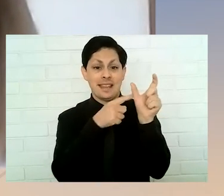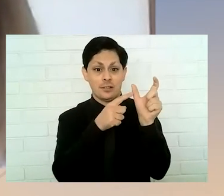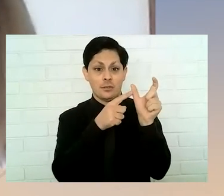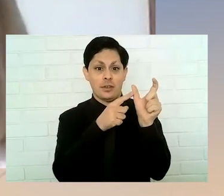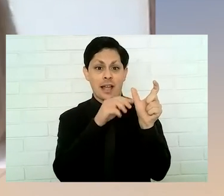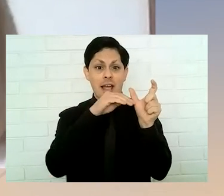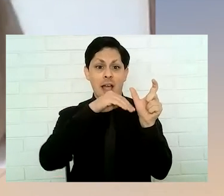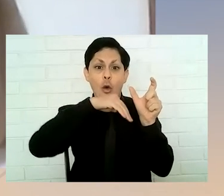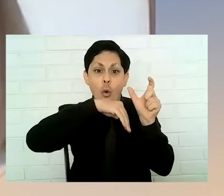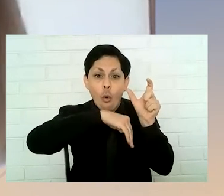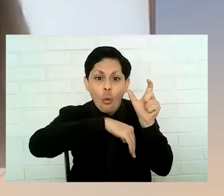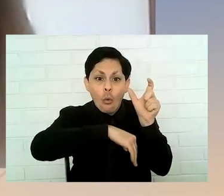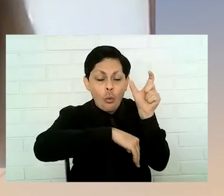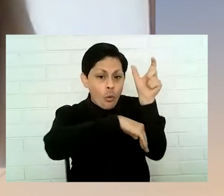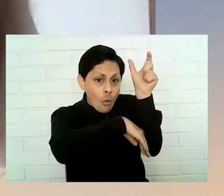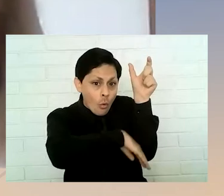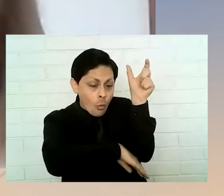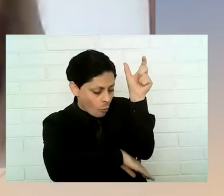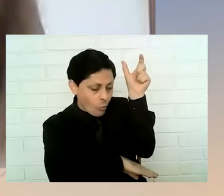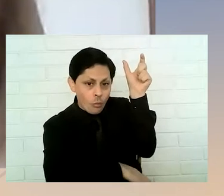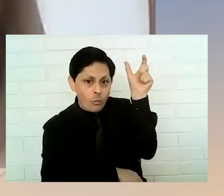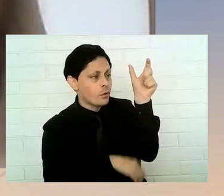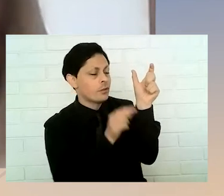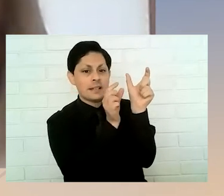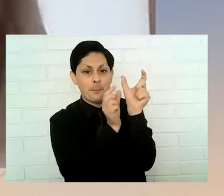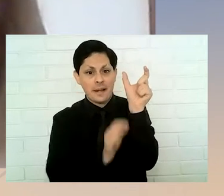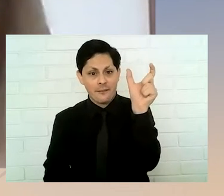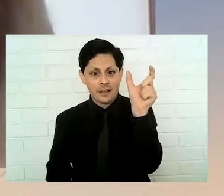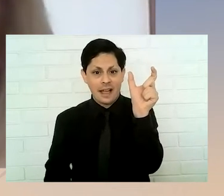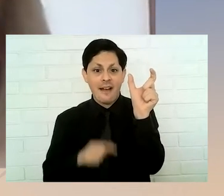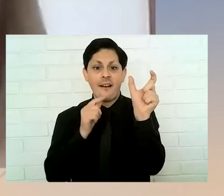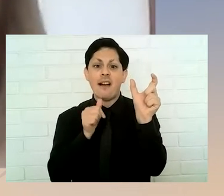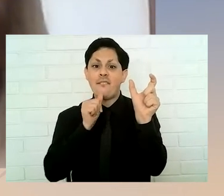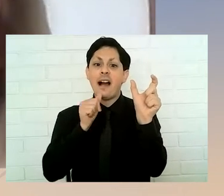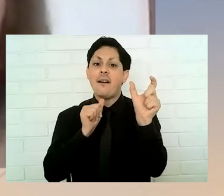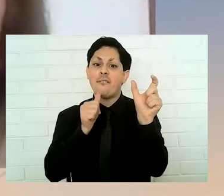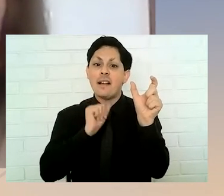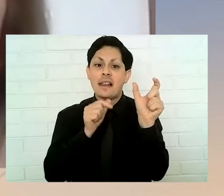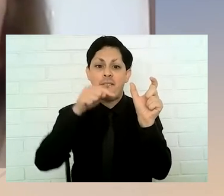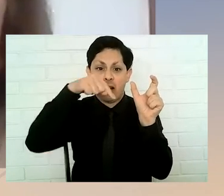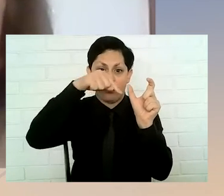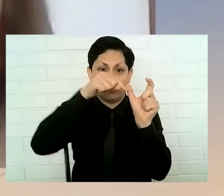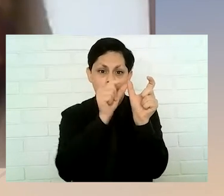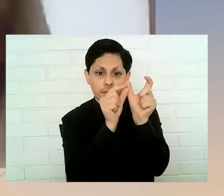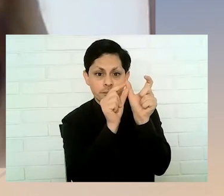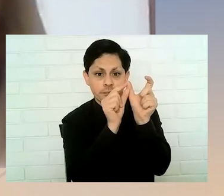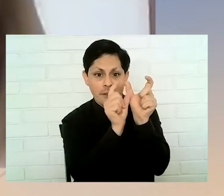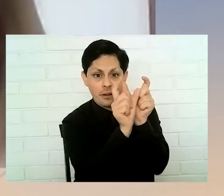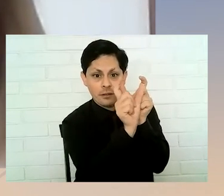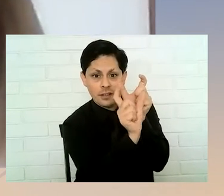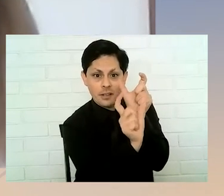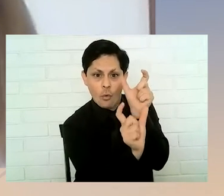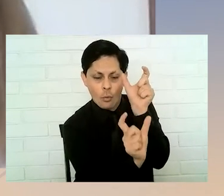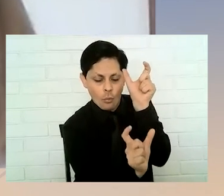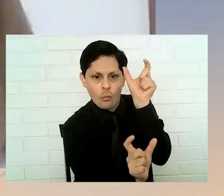significado. Eso es interesante también de considerar, especialmente en el ámbito de trabajo